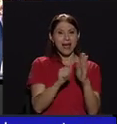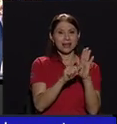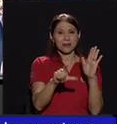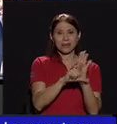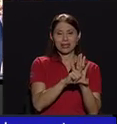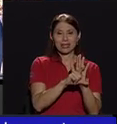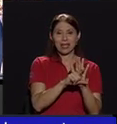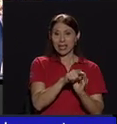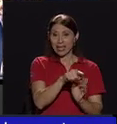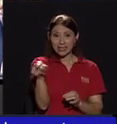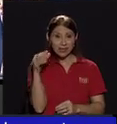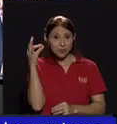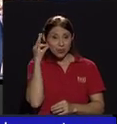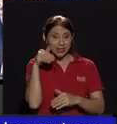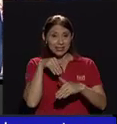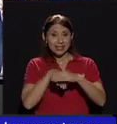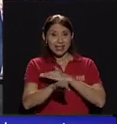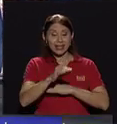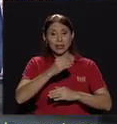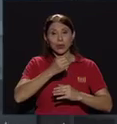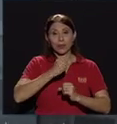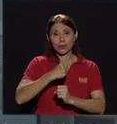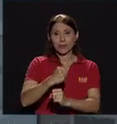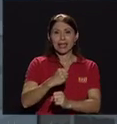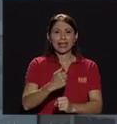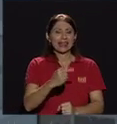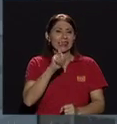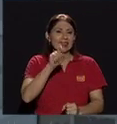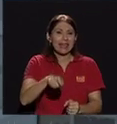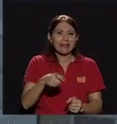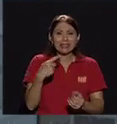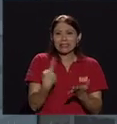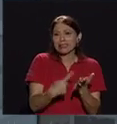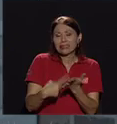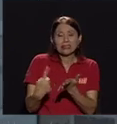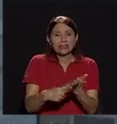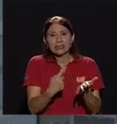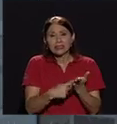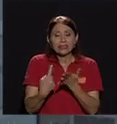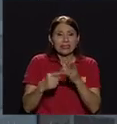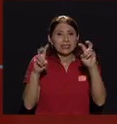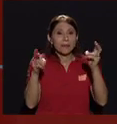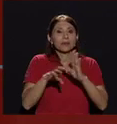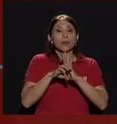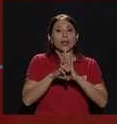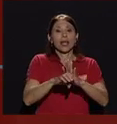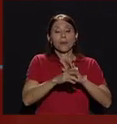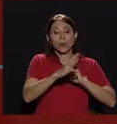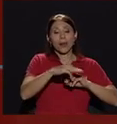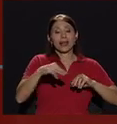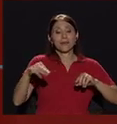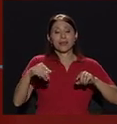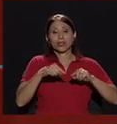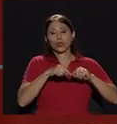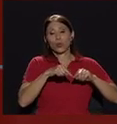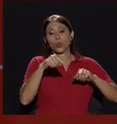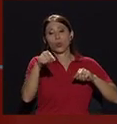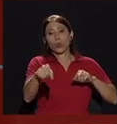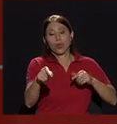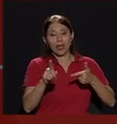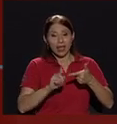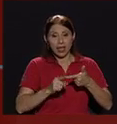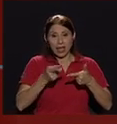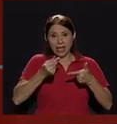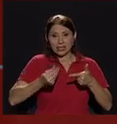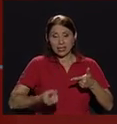con una cantidad enorme de temas de diferentes, la milla marítimo terrestre, las normas de la hacienda